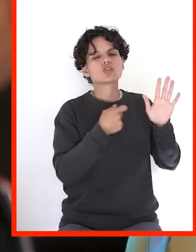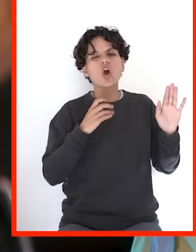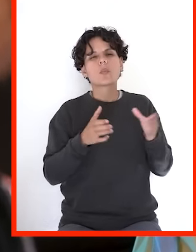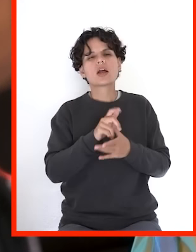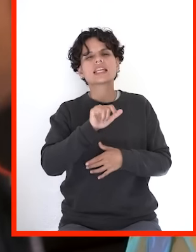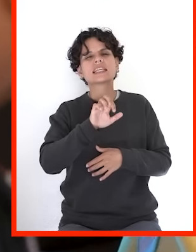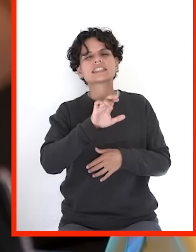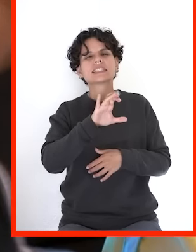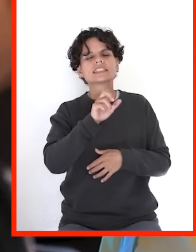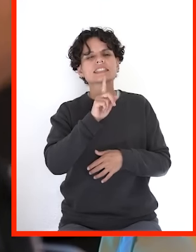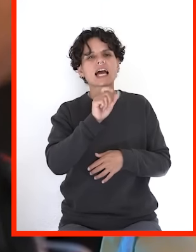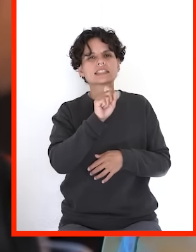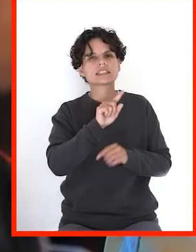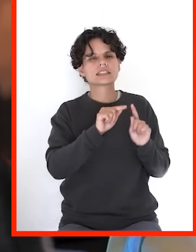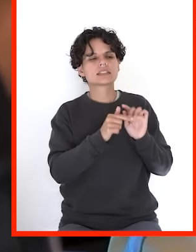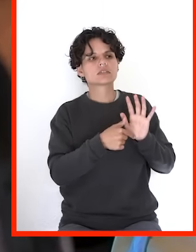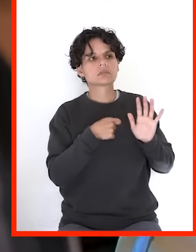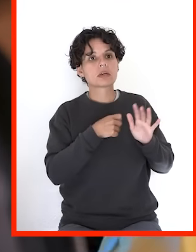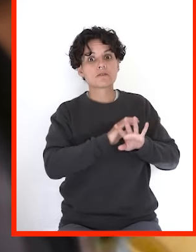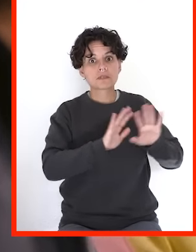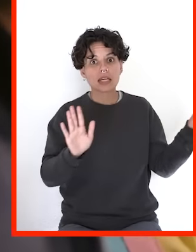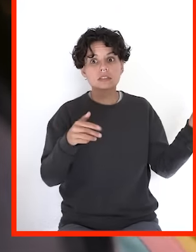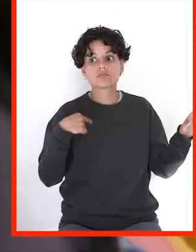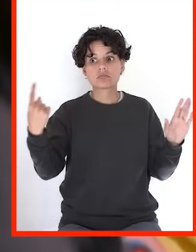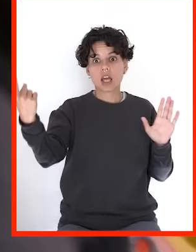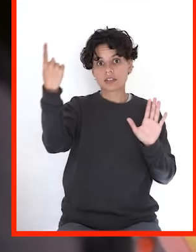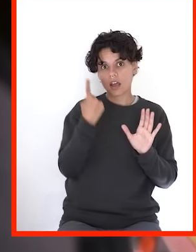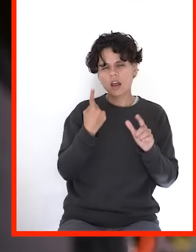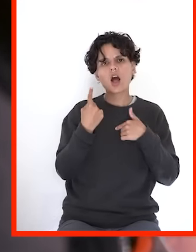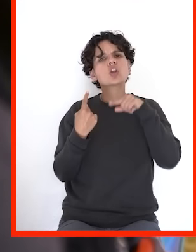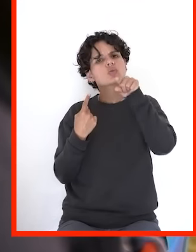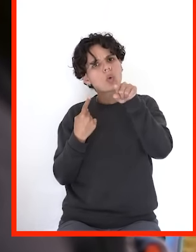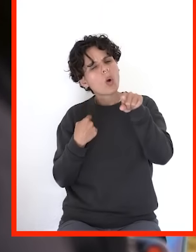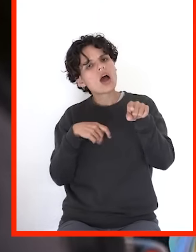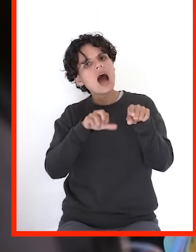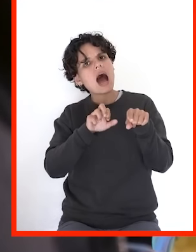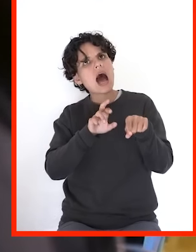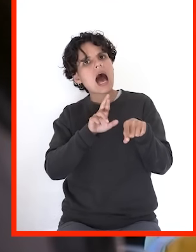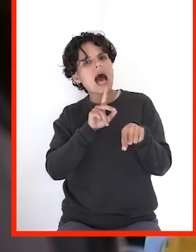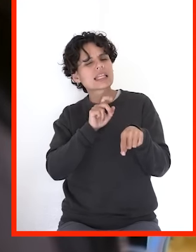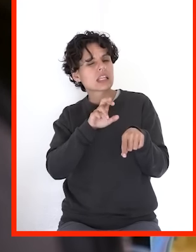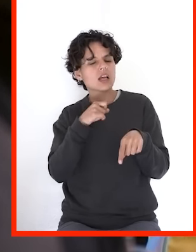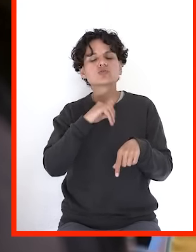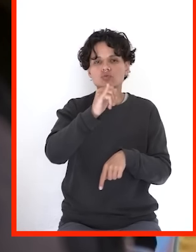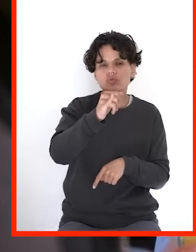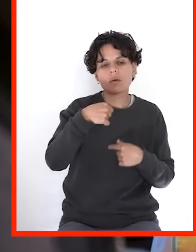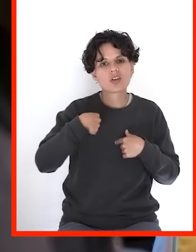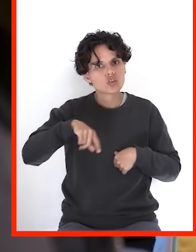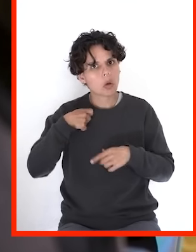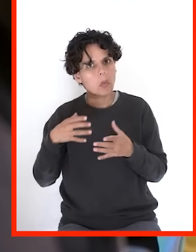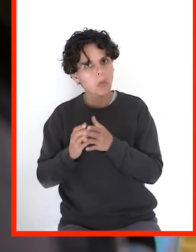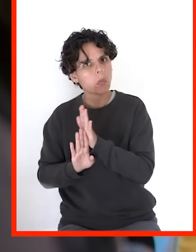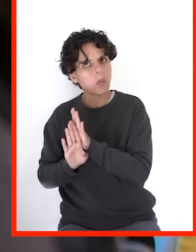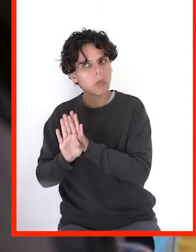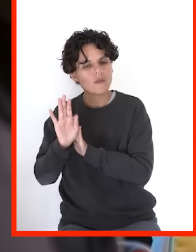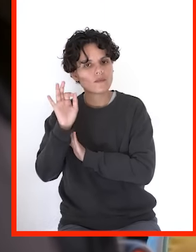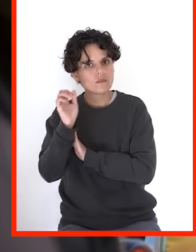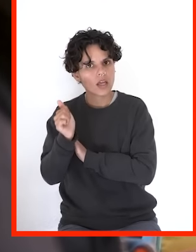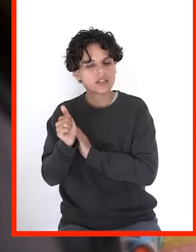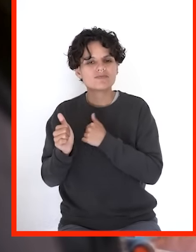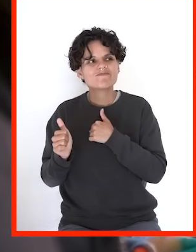acerca mi compadre. Y me dice, oye, ¿tú soy el Acre? Sí. Pucha, sé que a nosotros nos está yendo bien y